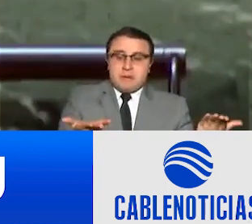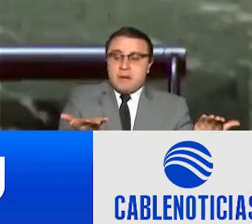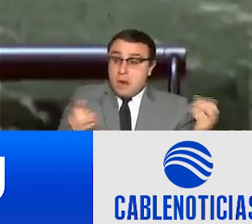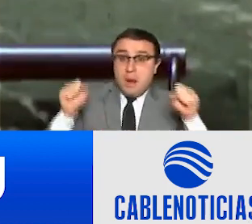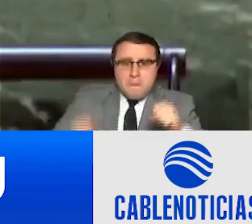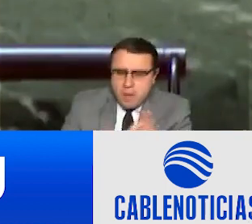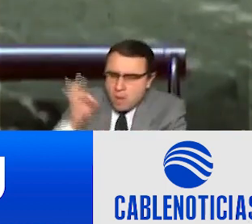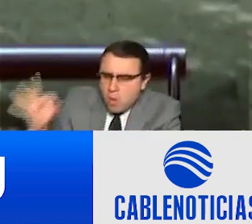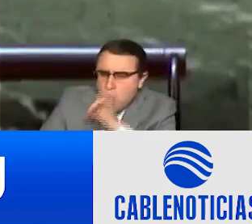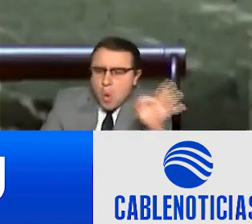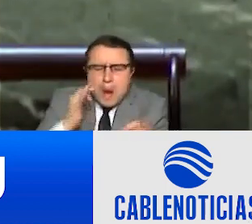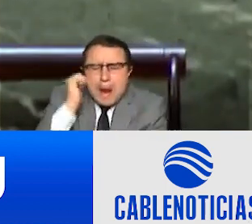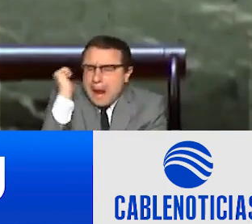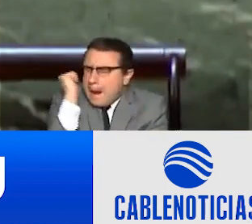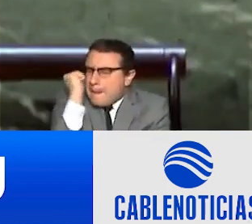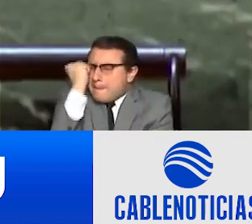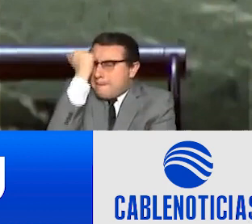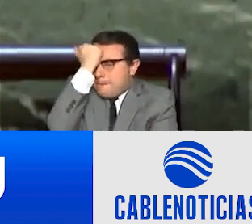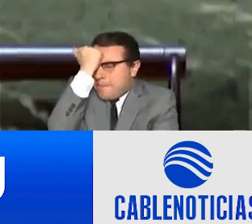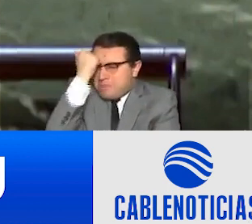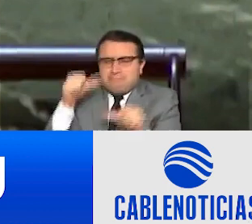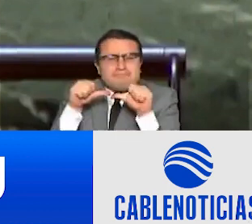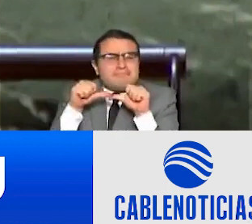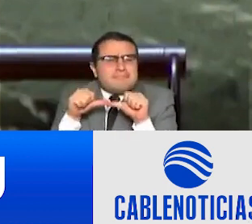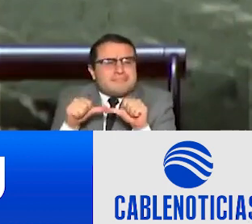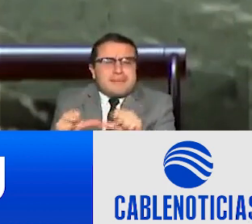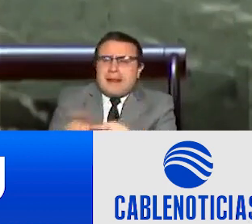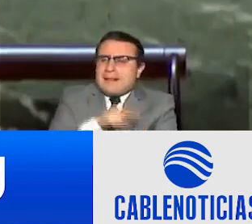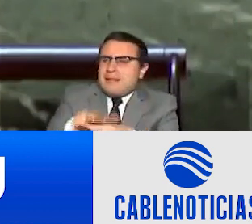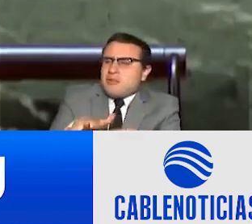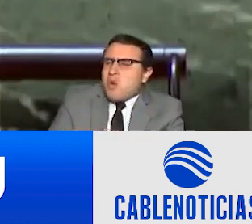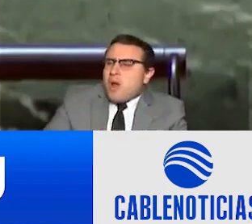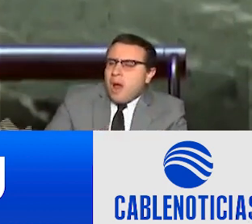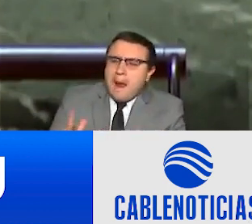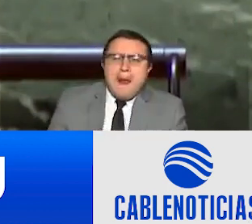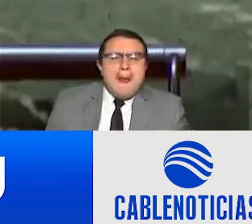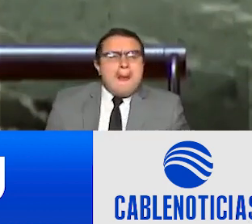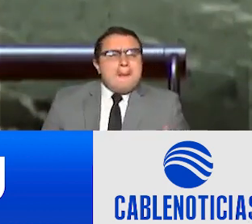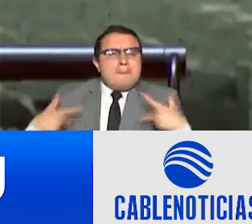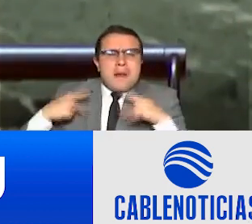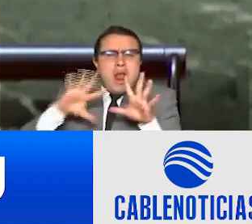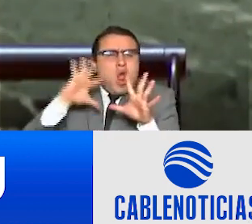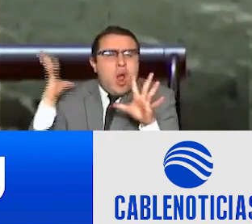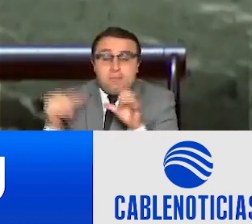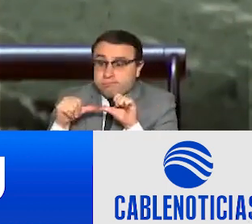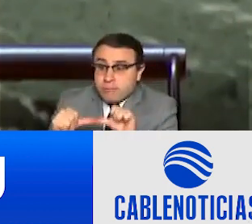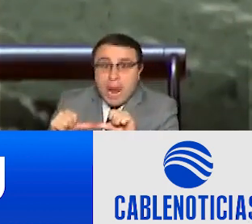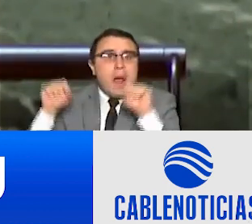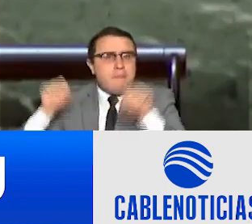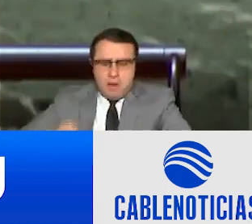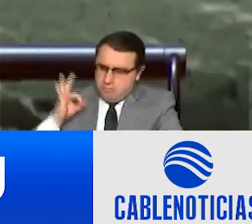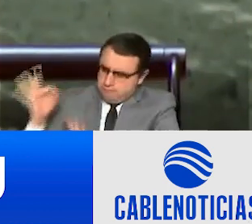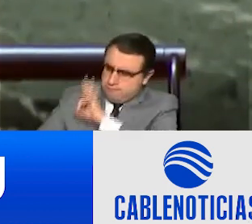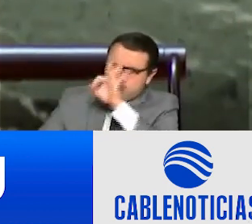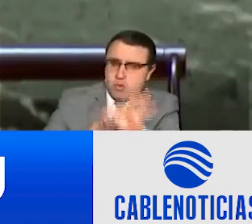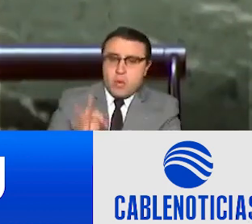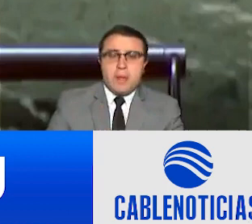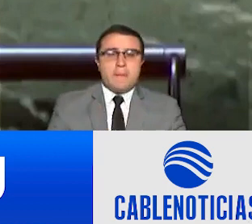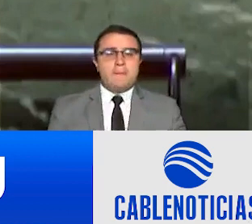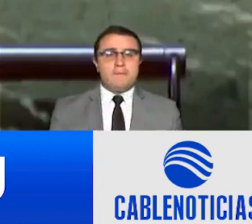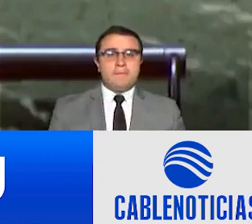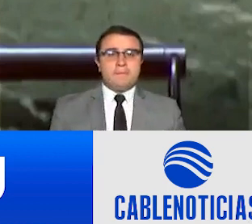pilares de sostenimiento del equilibrio de la vida en todo el planeta. Sin